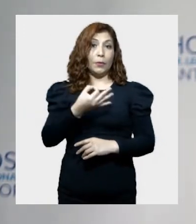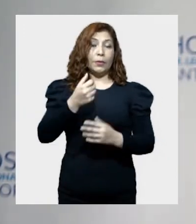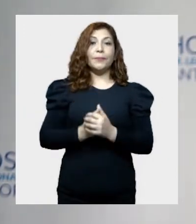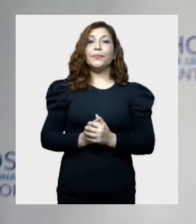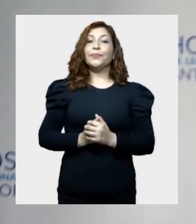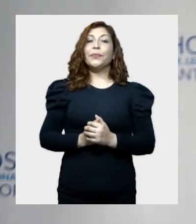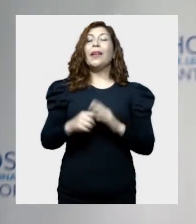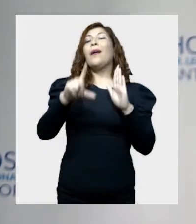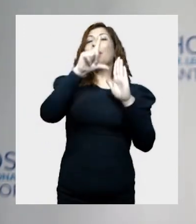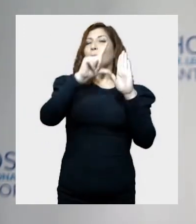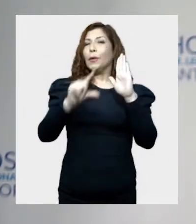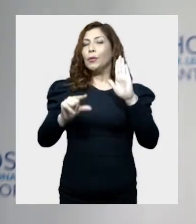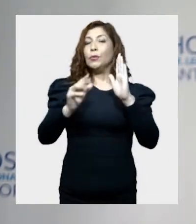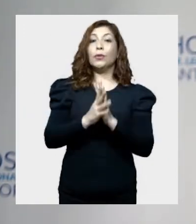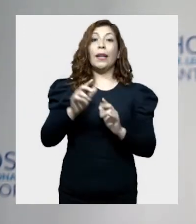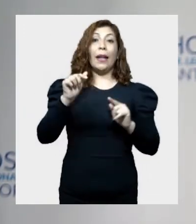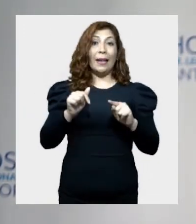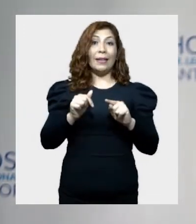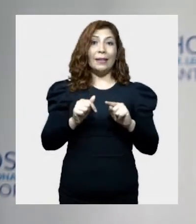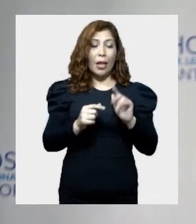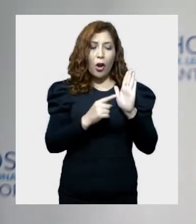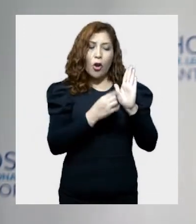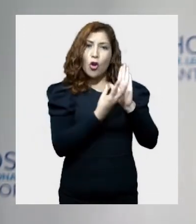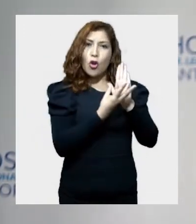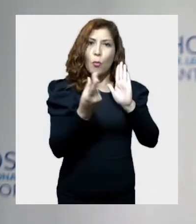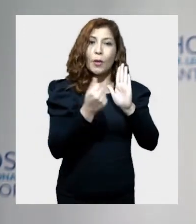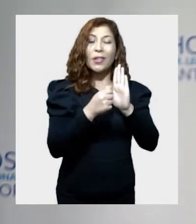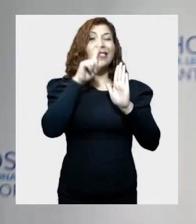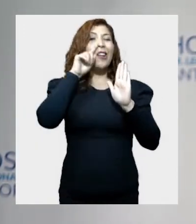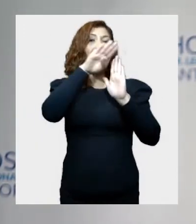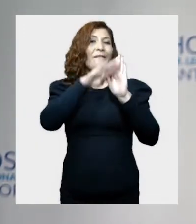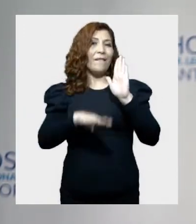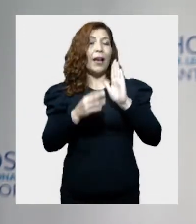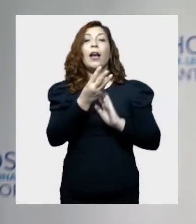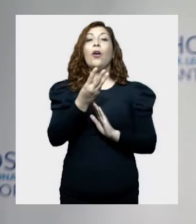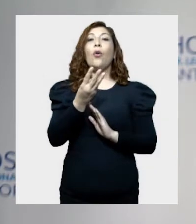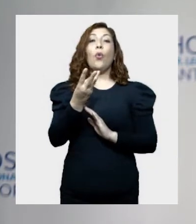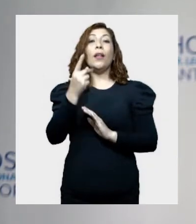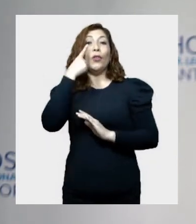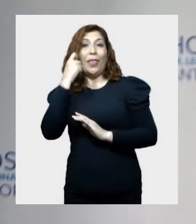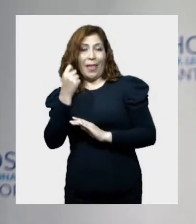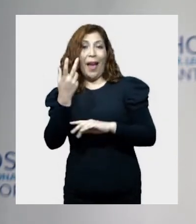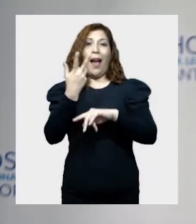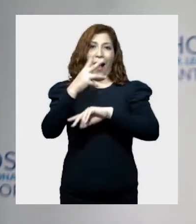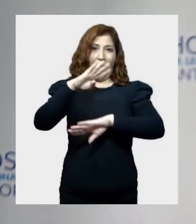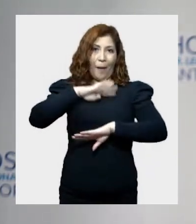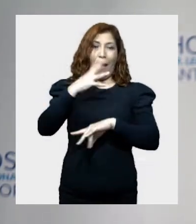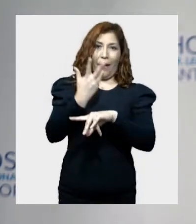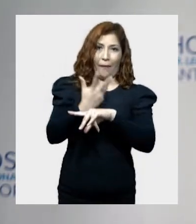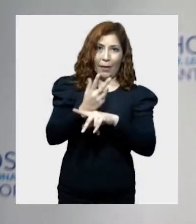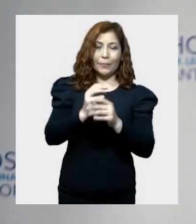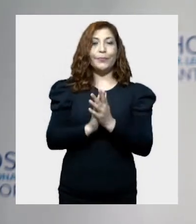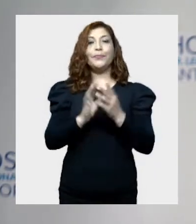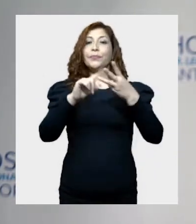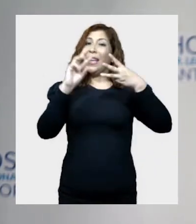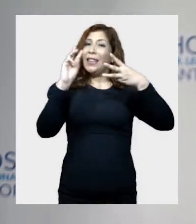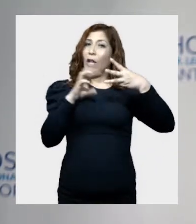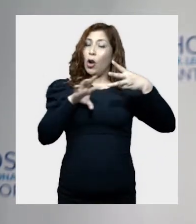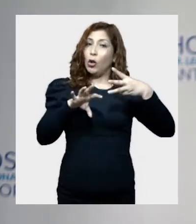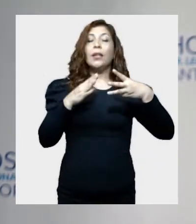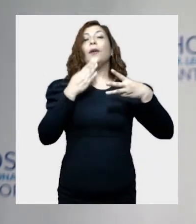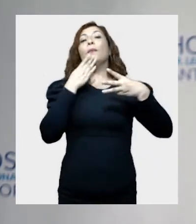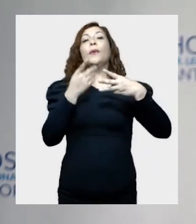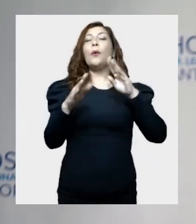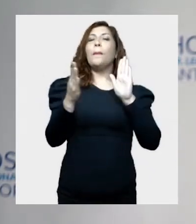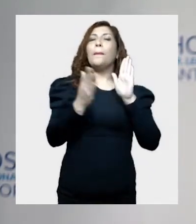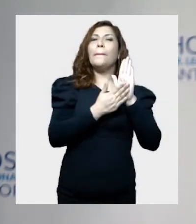La disminución en este indicador significa que hubo una baja en los días cama disponibles. Un tercer patrón al momento de medir